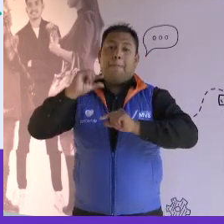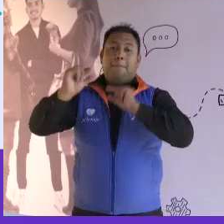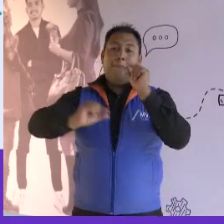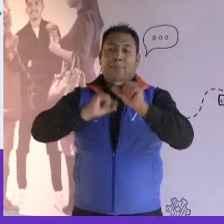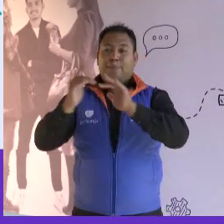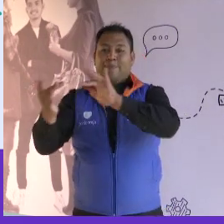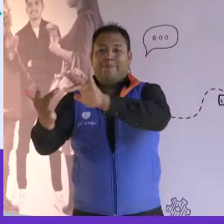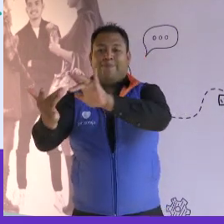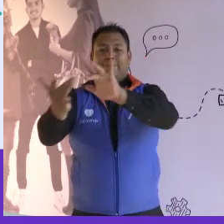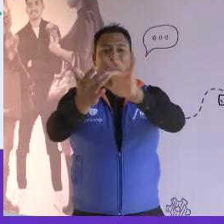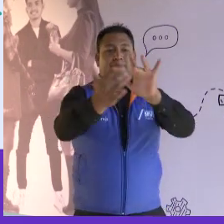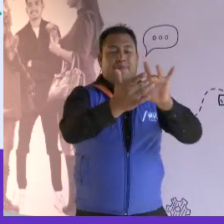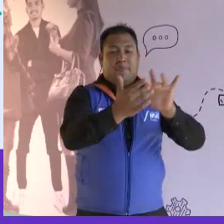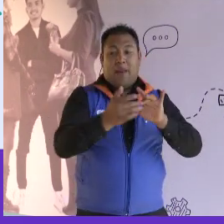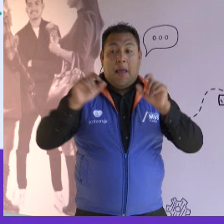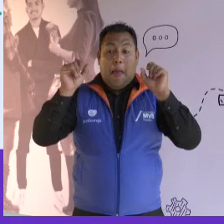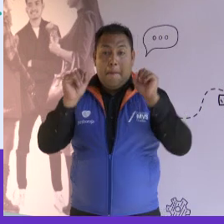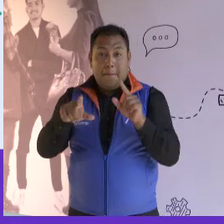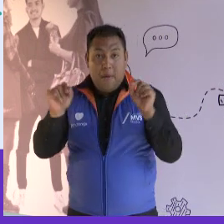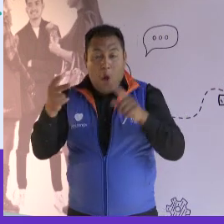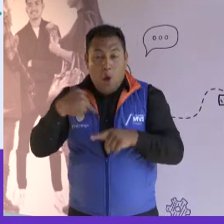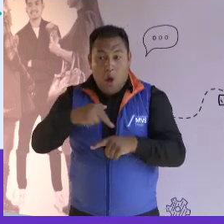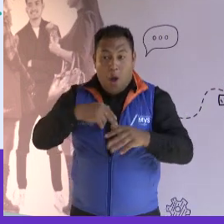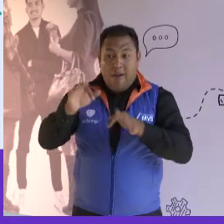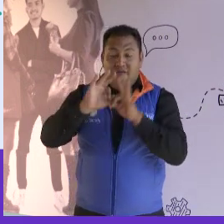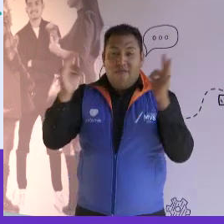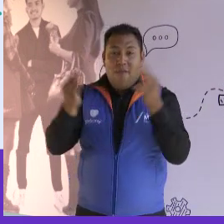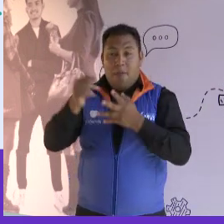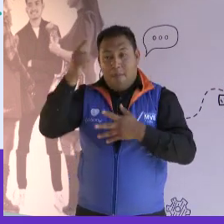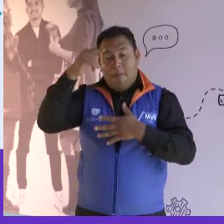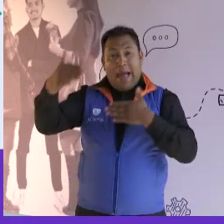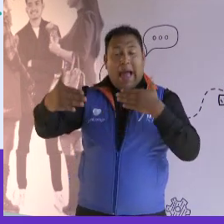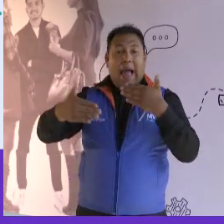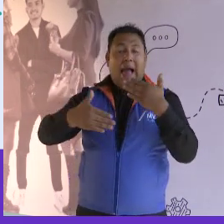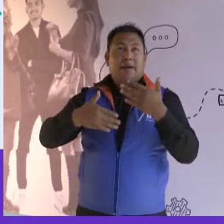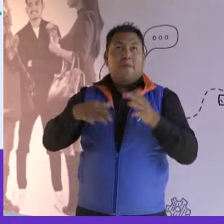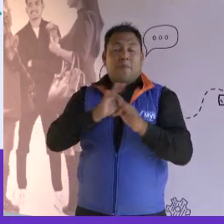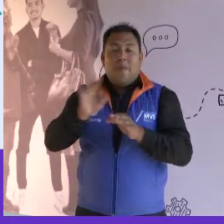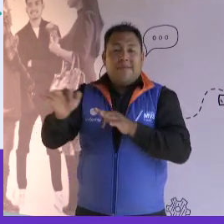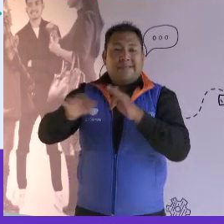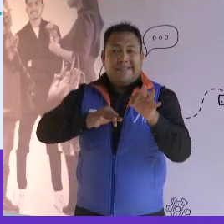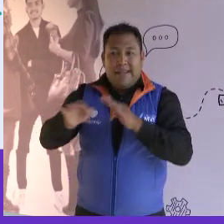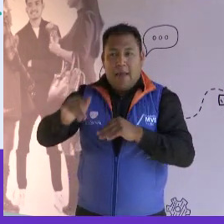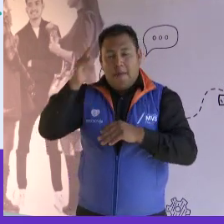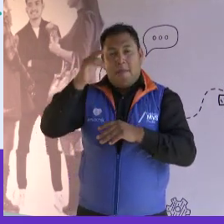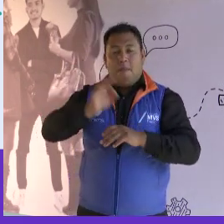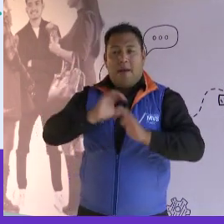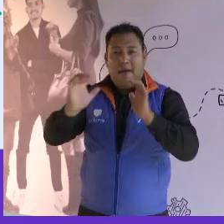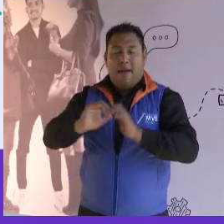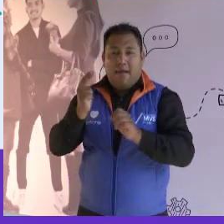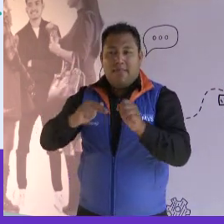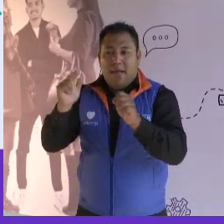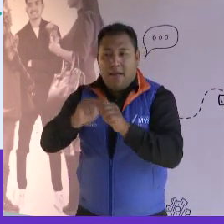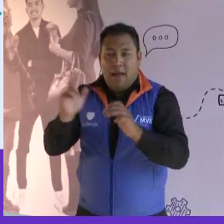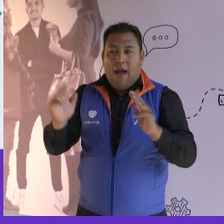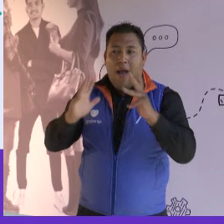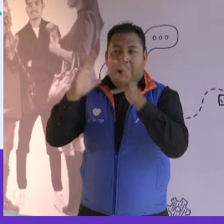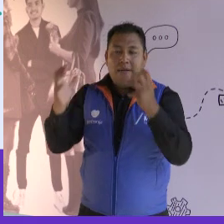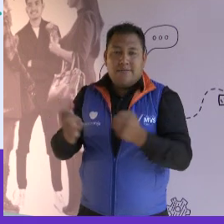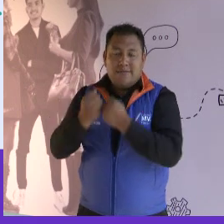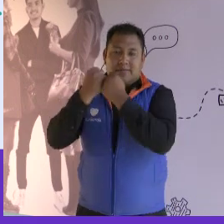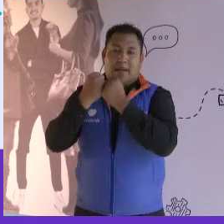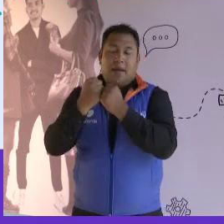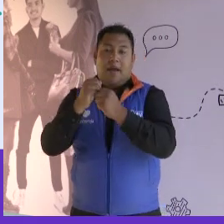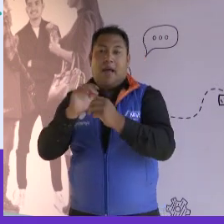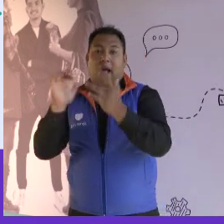como llevarse el modelo de innovación pues a sus diferentes ciudades. Cada una de las personas de la organización pues conoce a otras